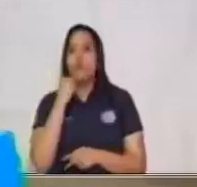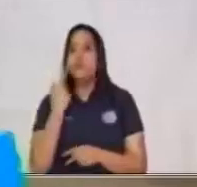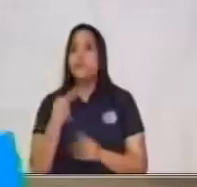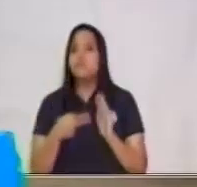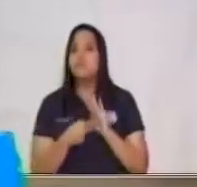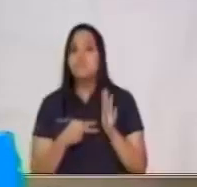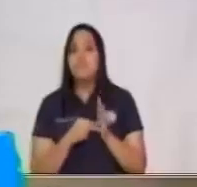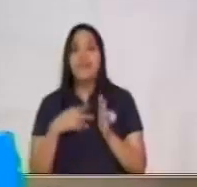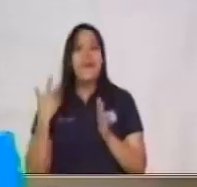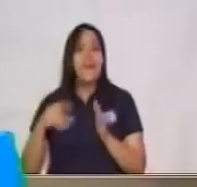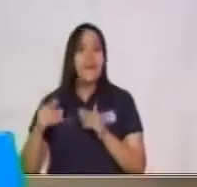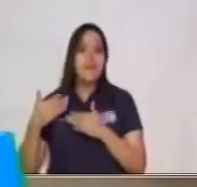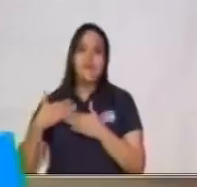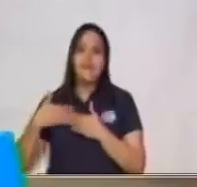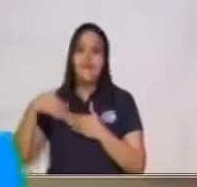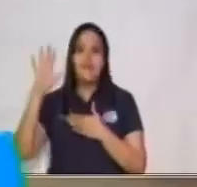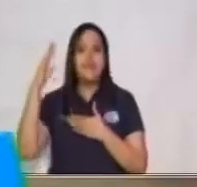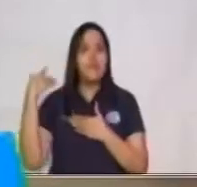porque está recorriendo